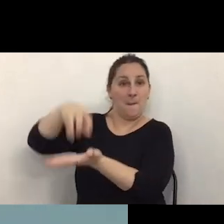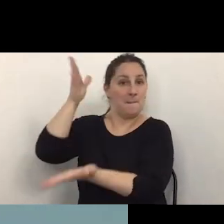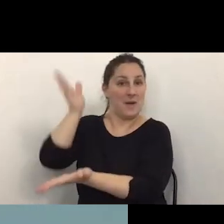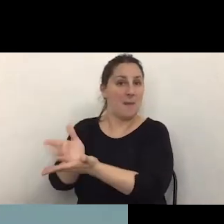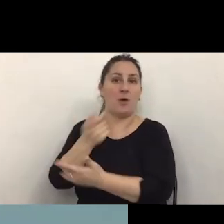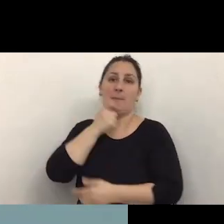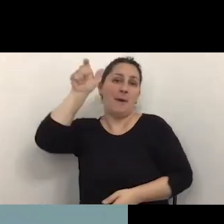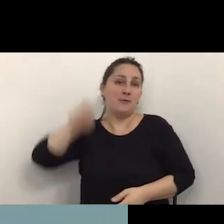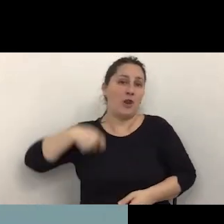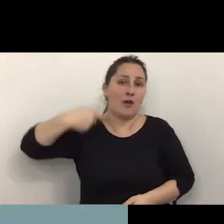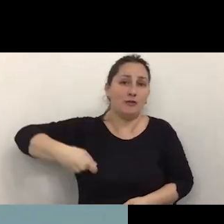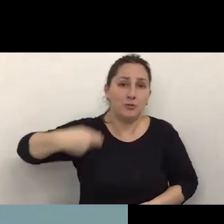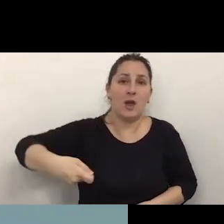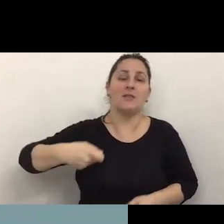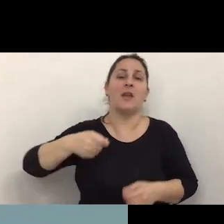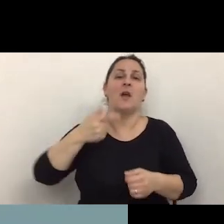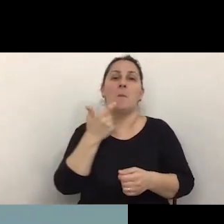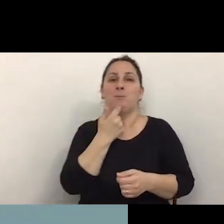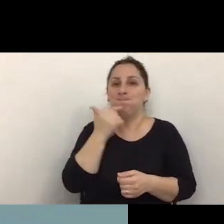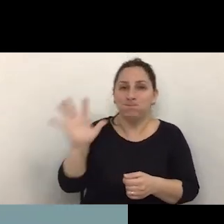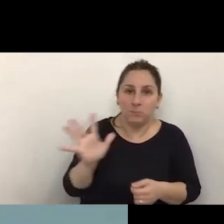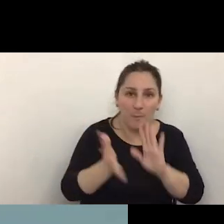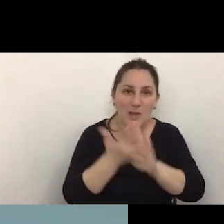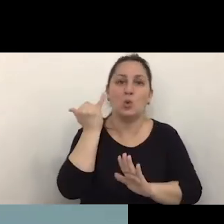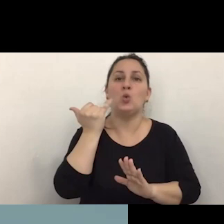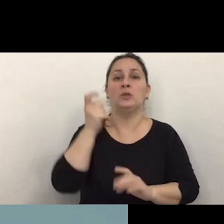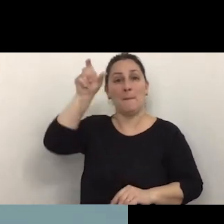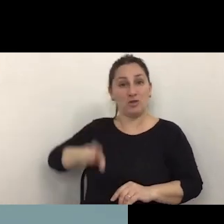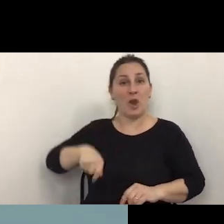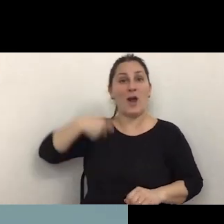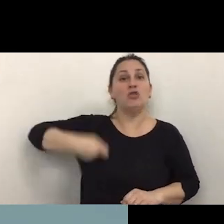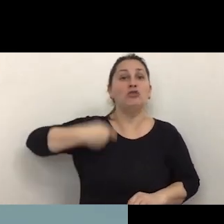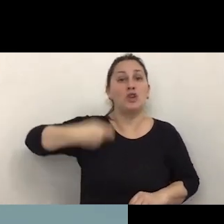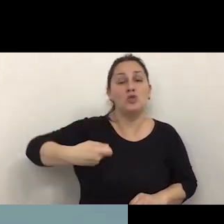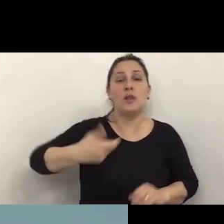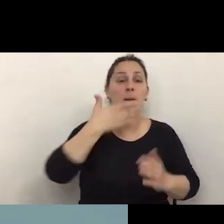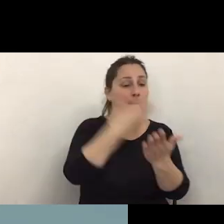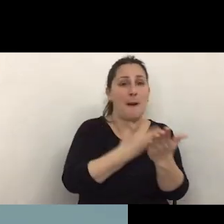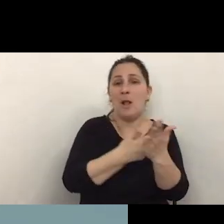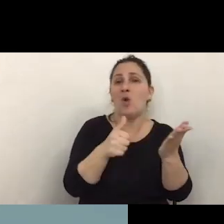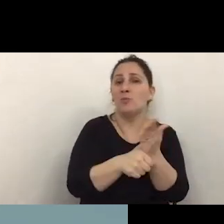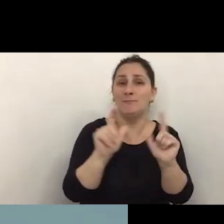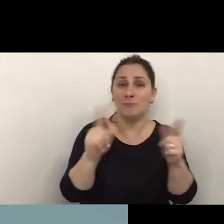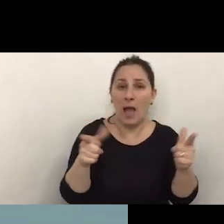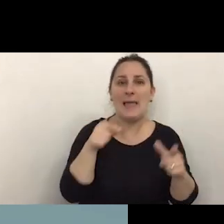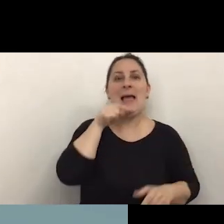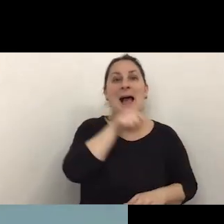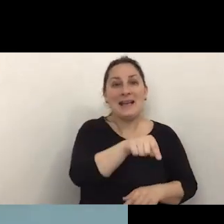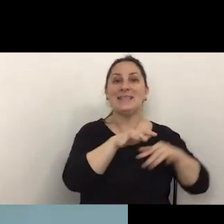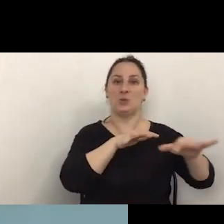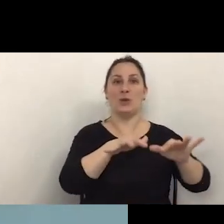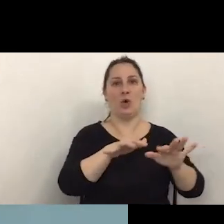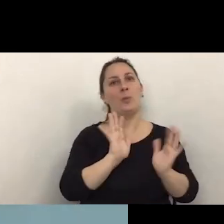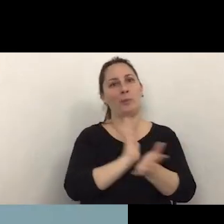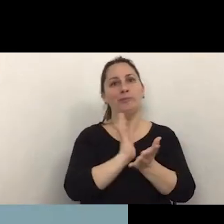porque determiné de oficio sobre base presunta y el contribuyente no tiene la documentación, entonces se encontraría con